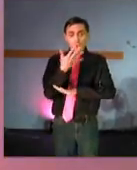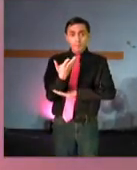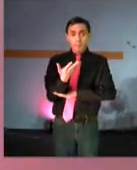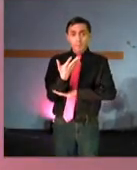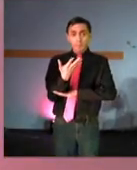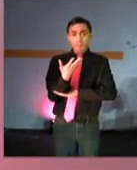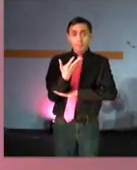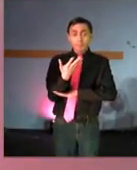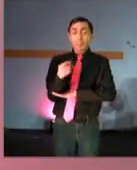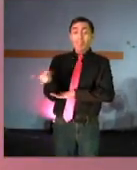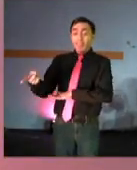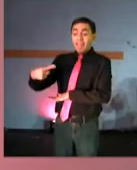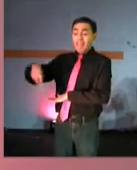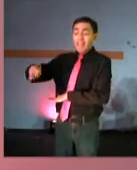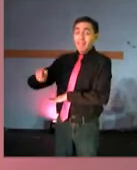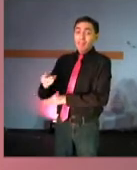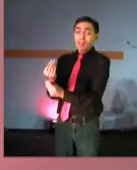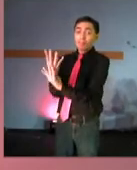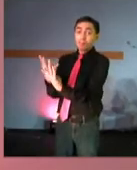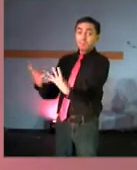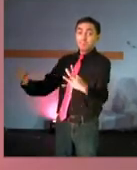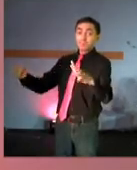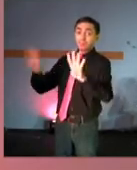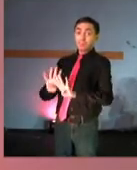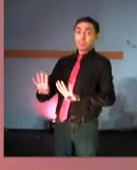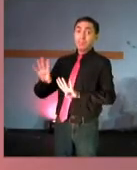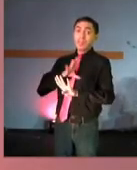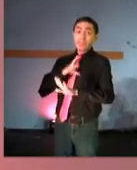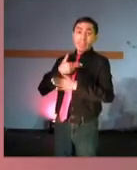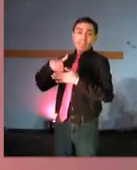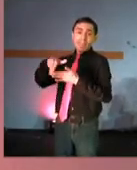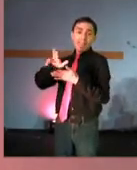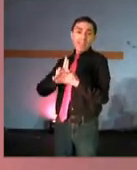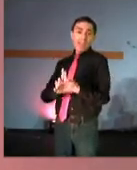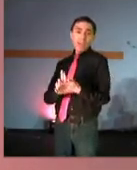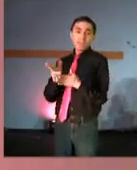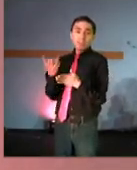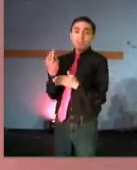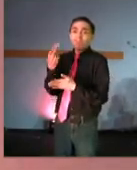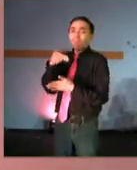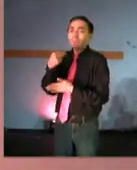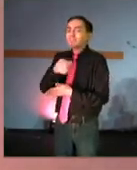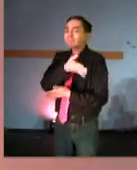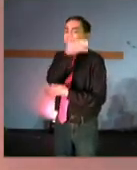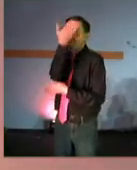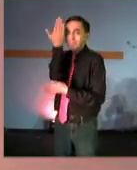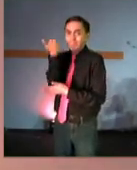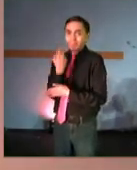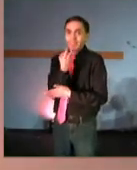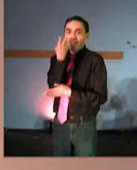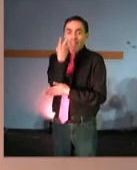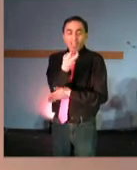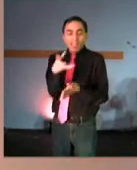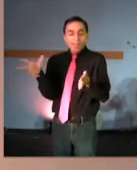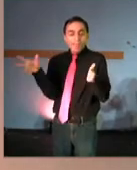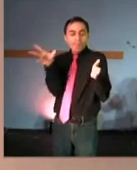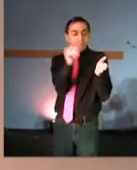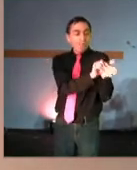de cientos de héroes anónimos, como decía Julio, pero